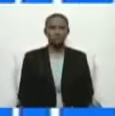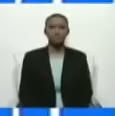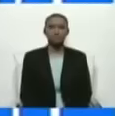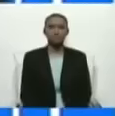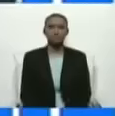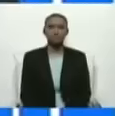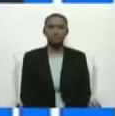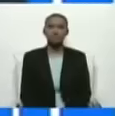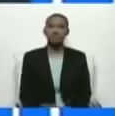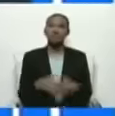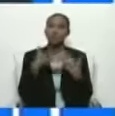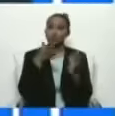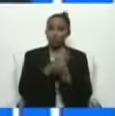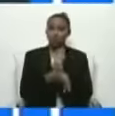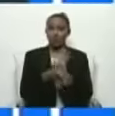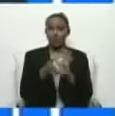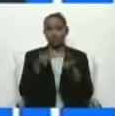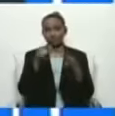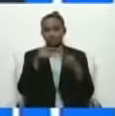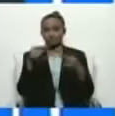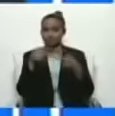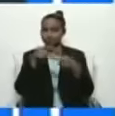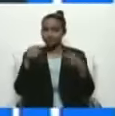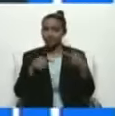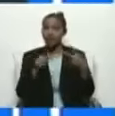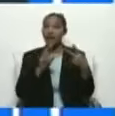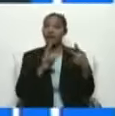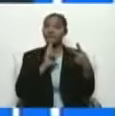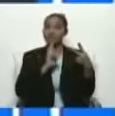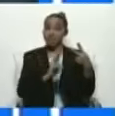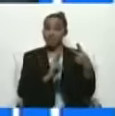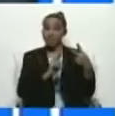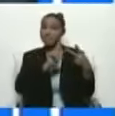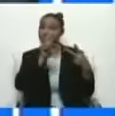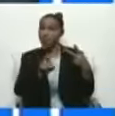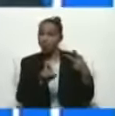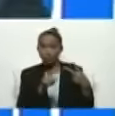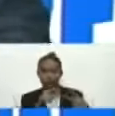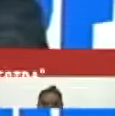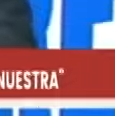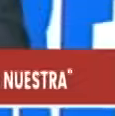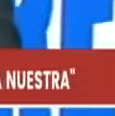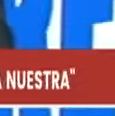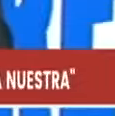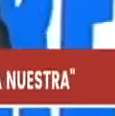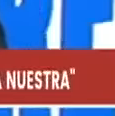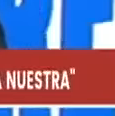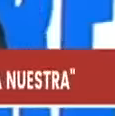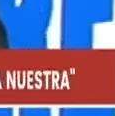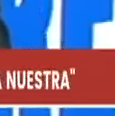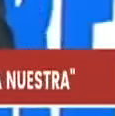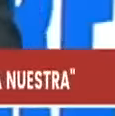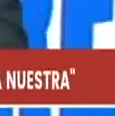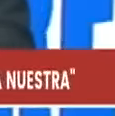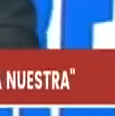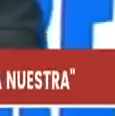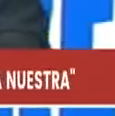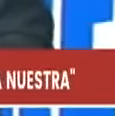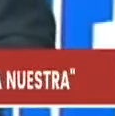con algunas preguntas. Pero antes, ya que me pides el testimonio de mi